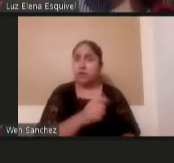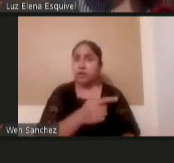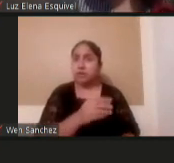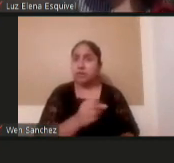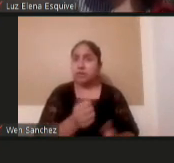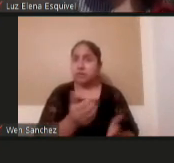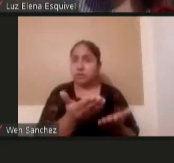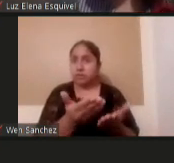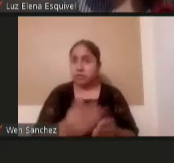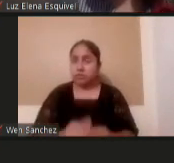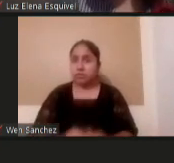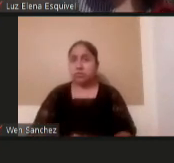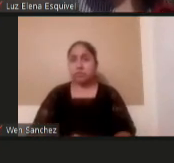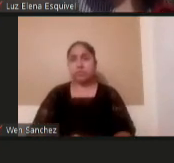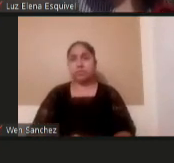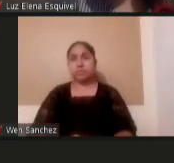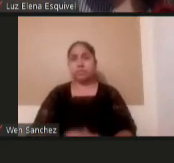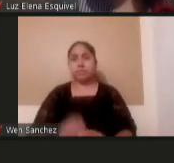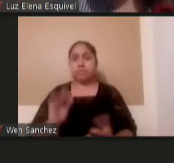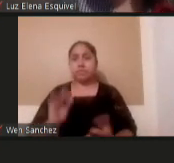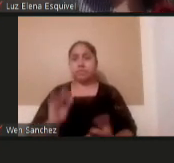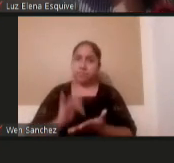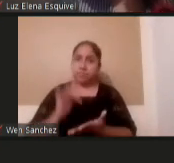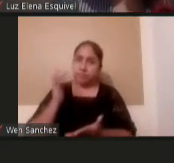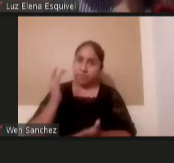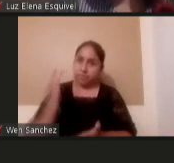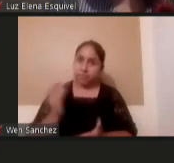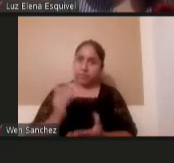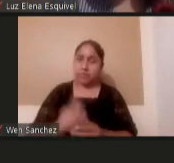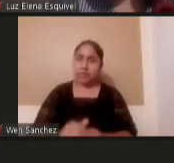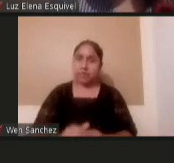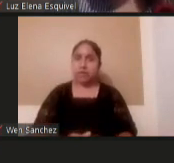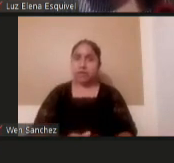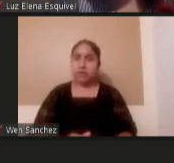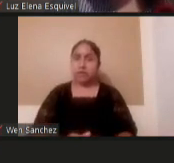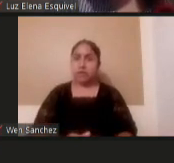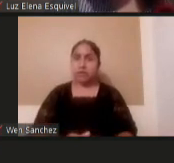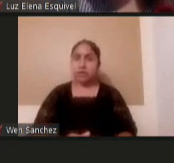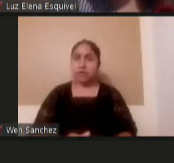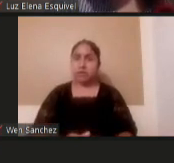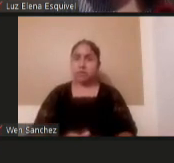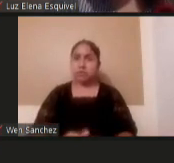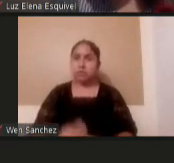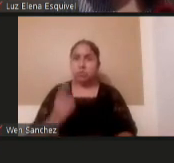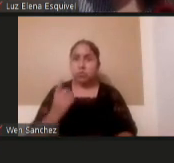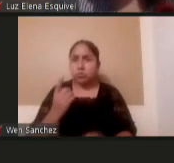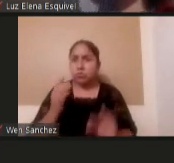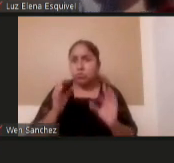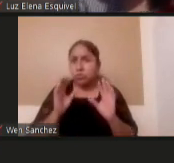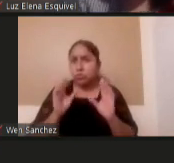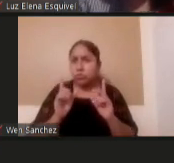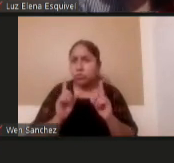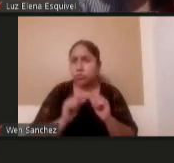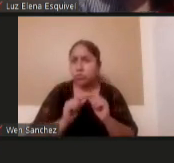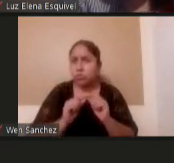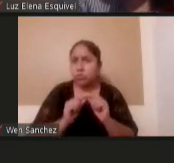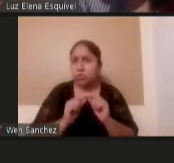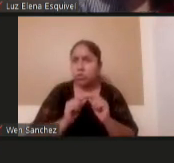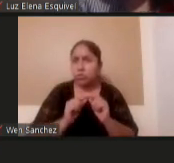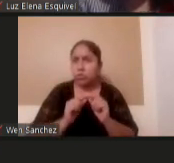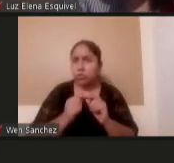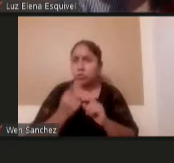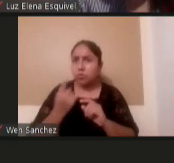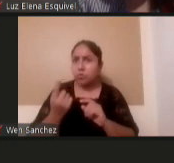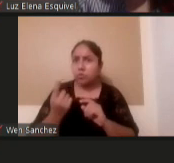escuchamos. Le agradezco, señor presidente. Solamente es una cuestión de redacción en